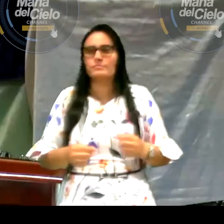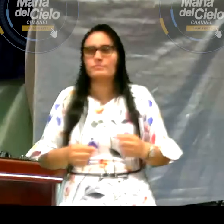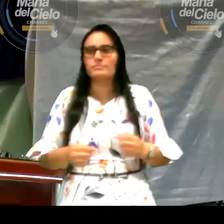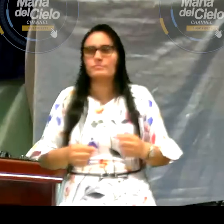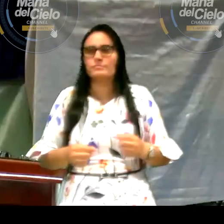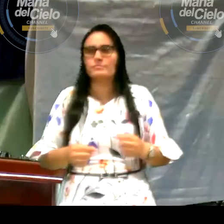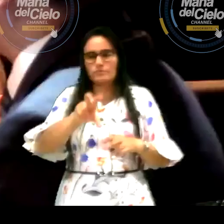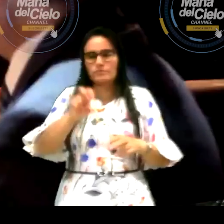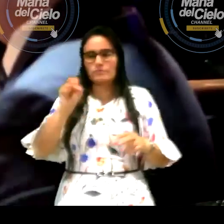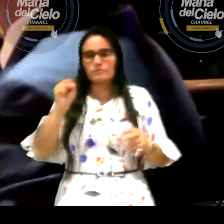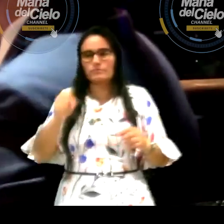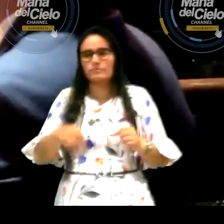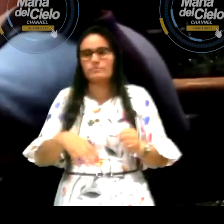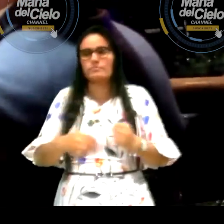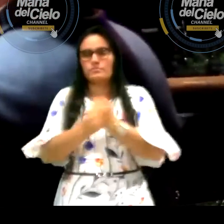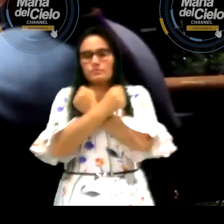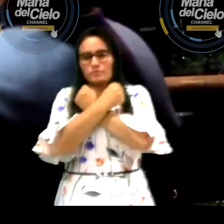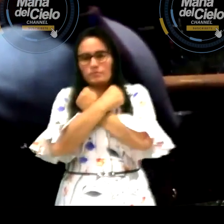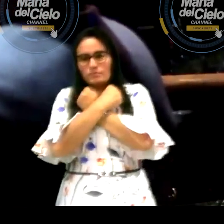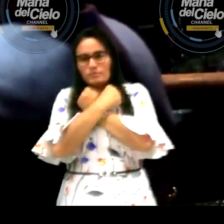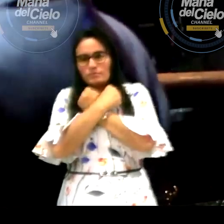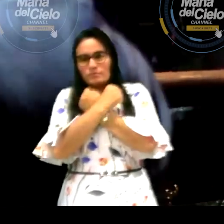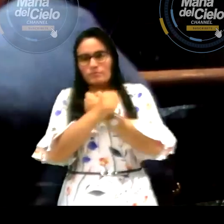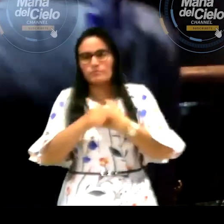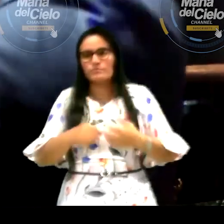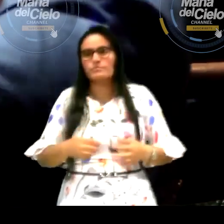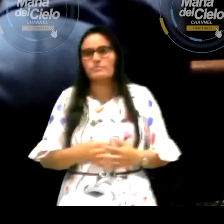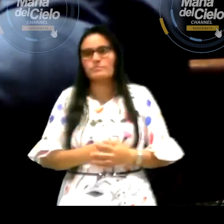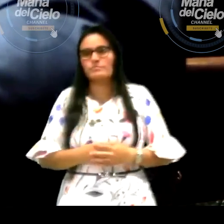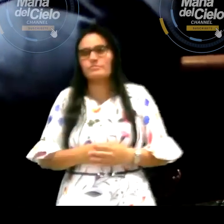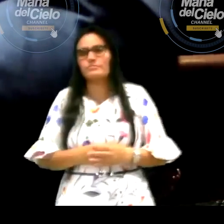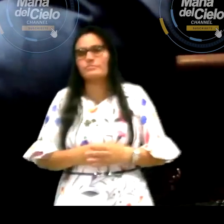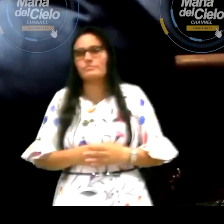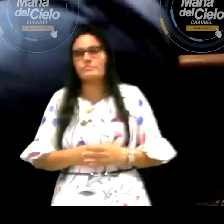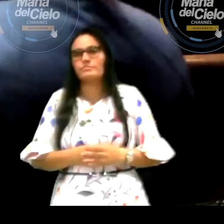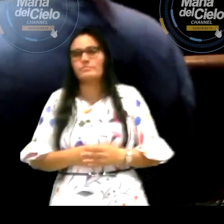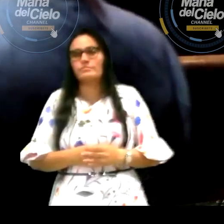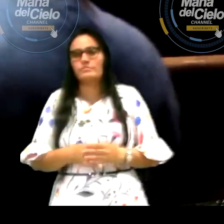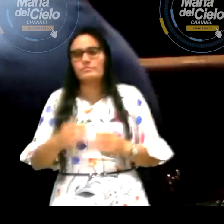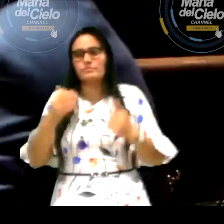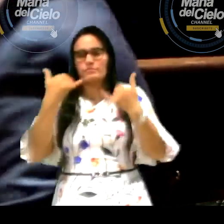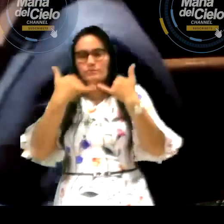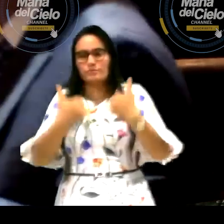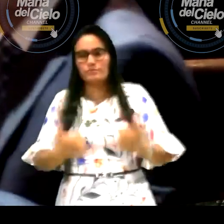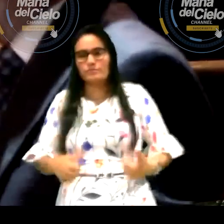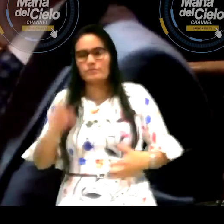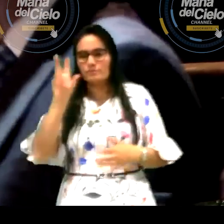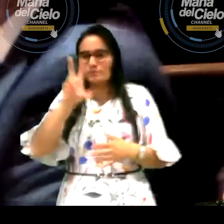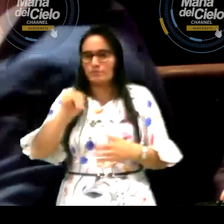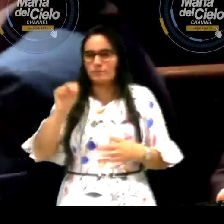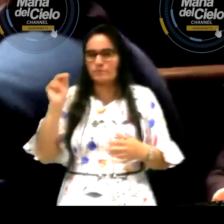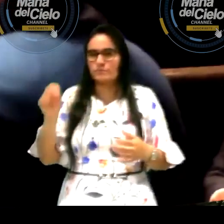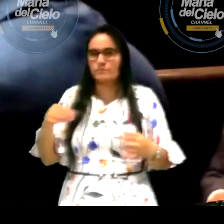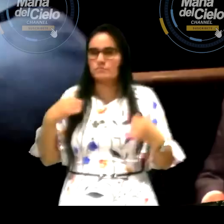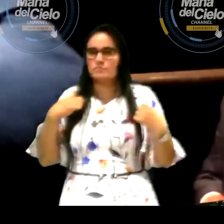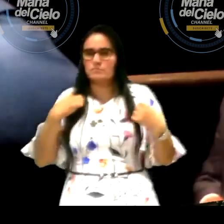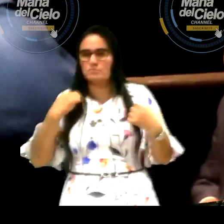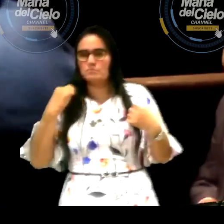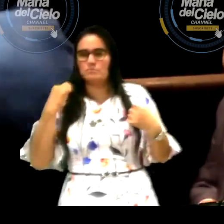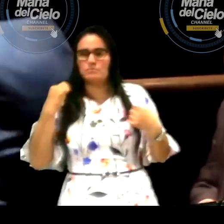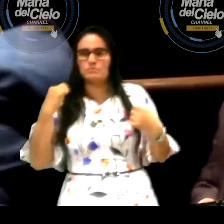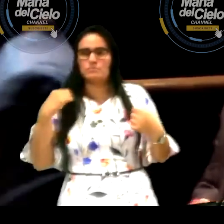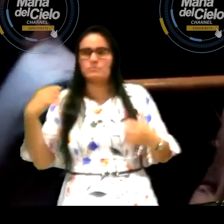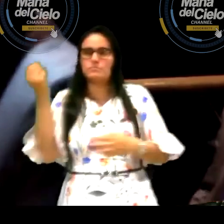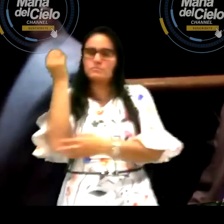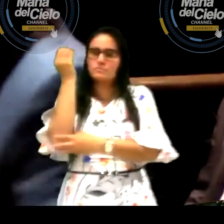y manos, los tapaban con una sábana. Cosa que hoy no sucede. Hoy les ponen un vestido elegante, una corbatica elegante,